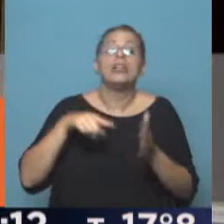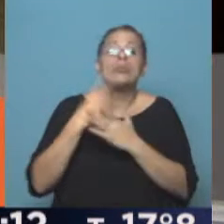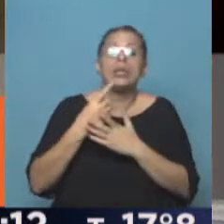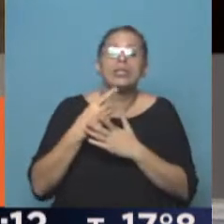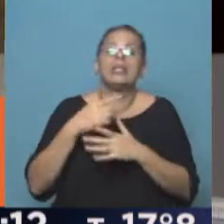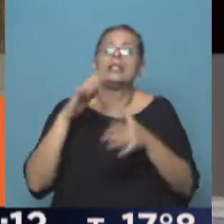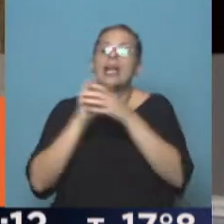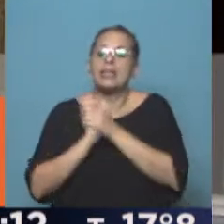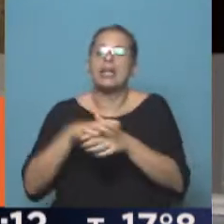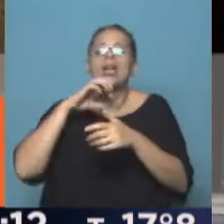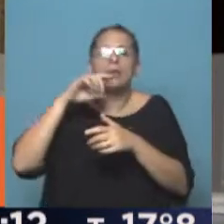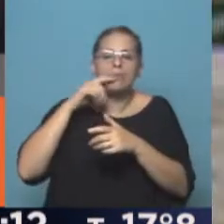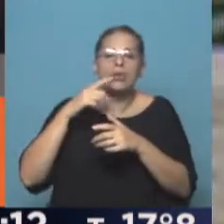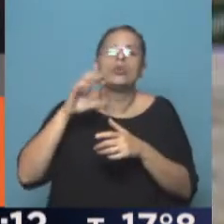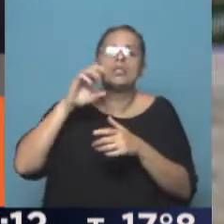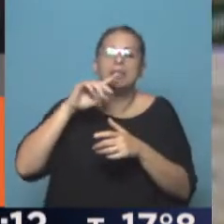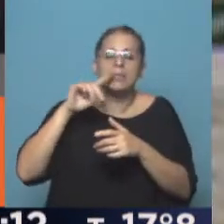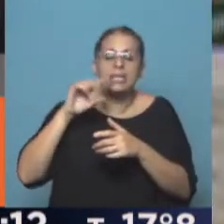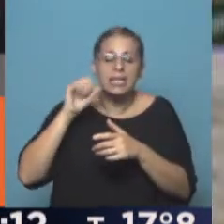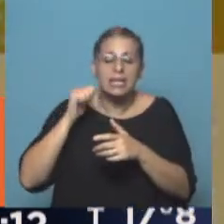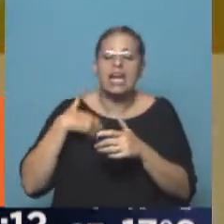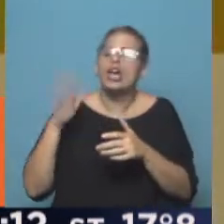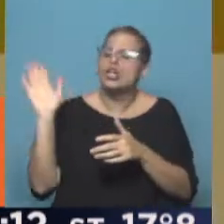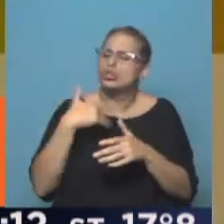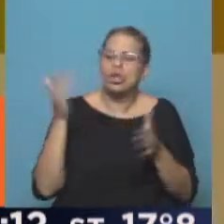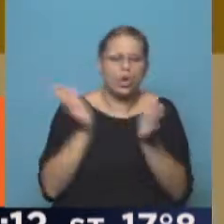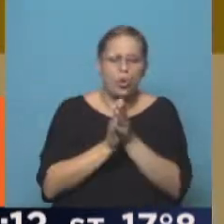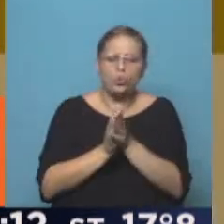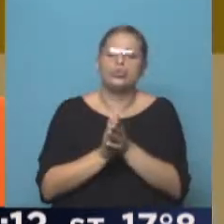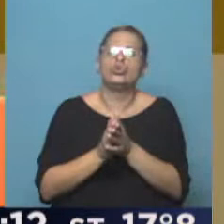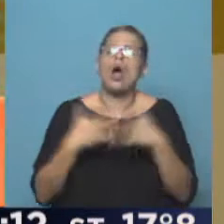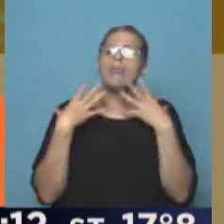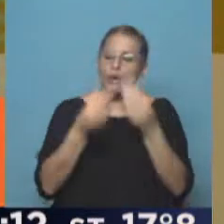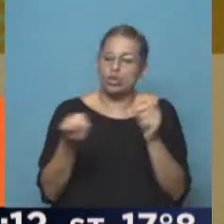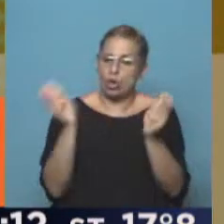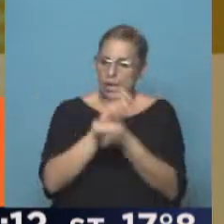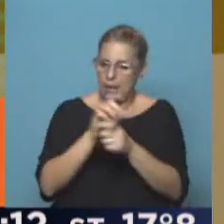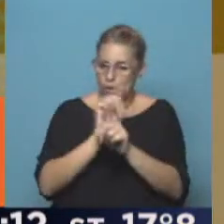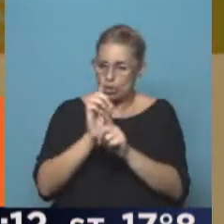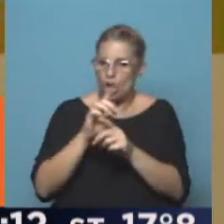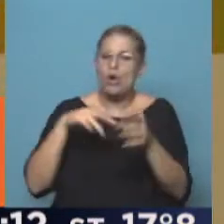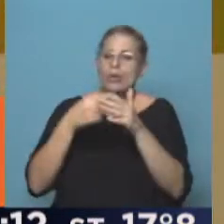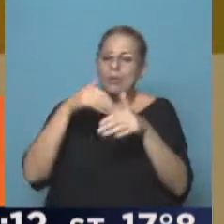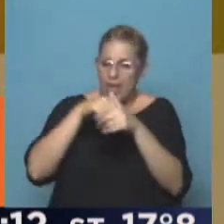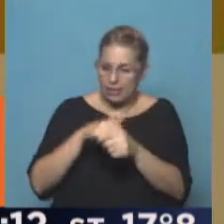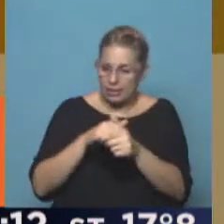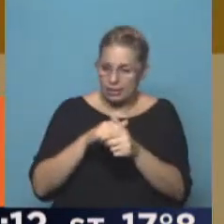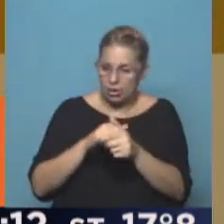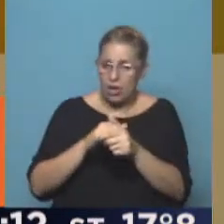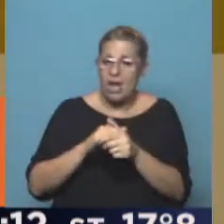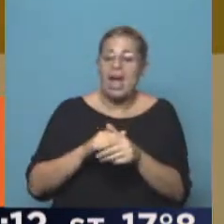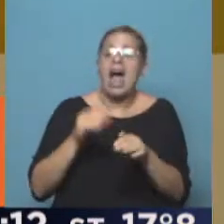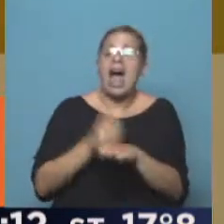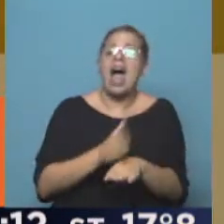radicales el prueba la coalición cívica a todos unidos fortaleciendo este proyecto de cambio y no con internas que anticipen una disputa del 2019